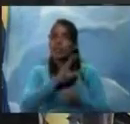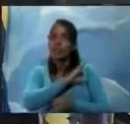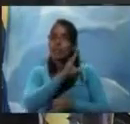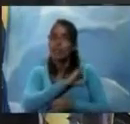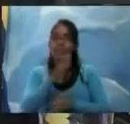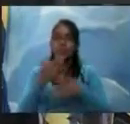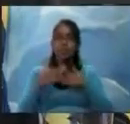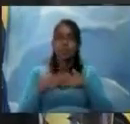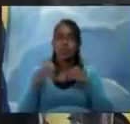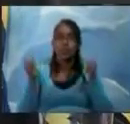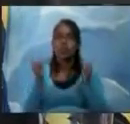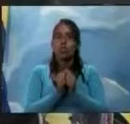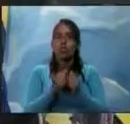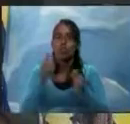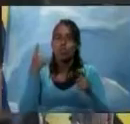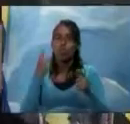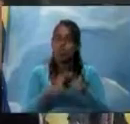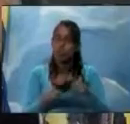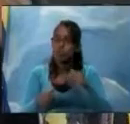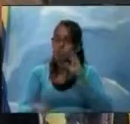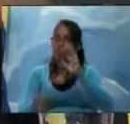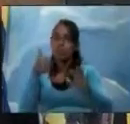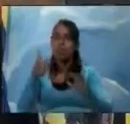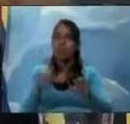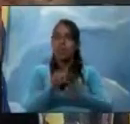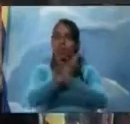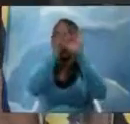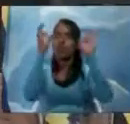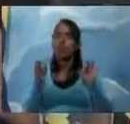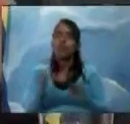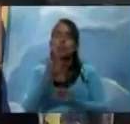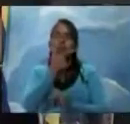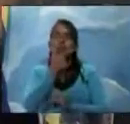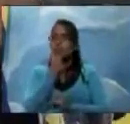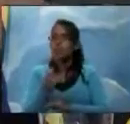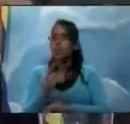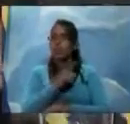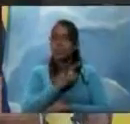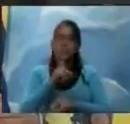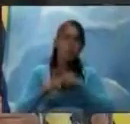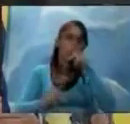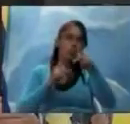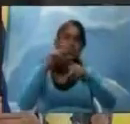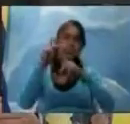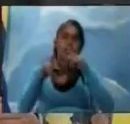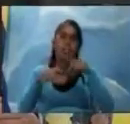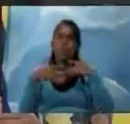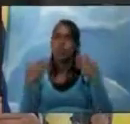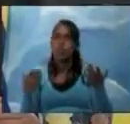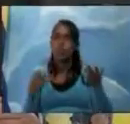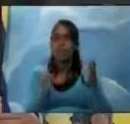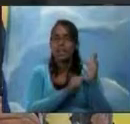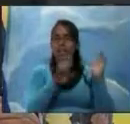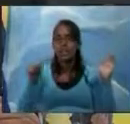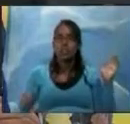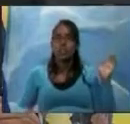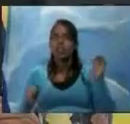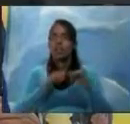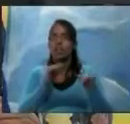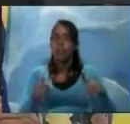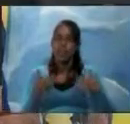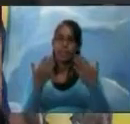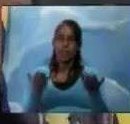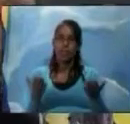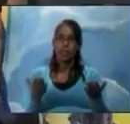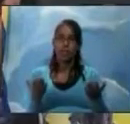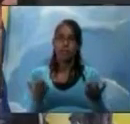mío con los intereses. Era una forma fácil de multiplicar lo que el Señor le había